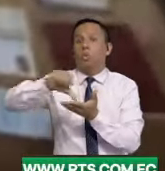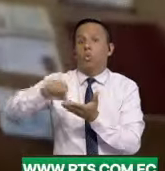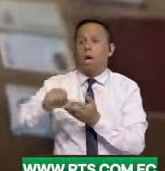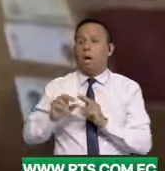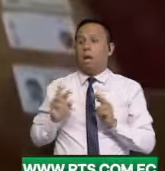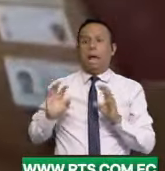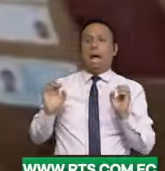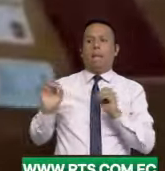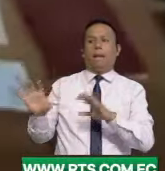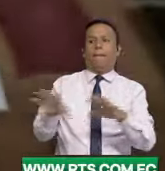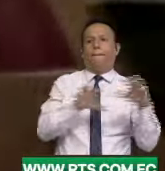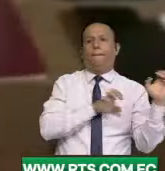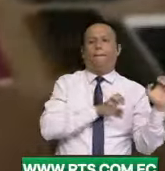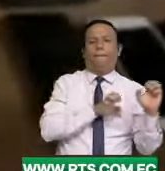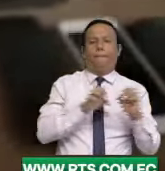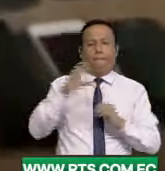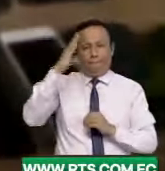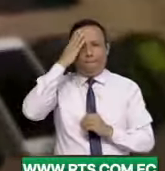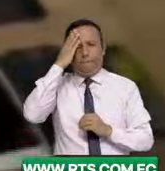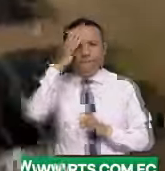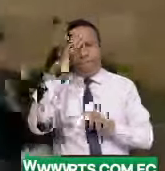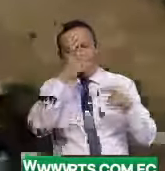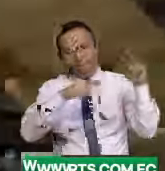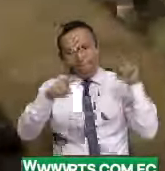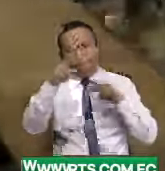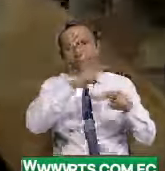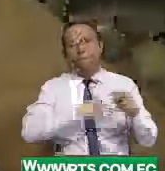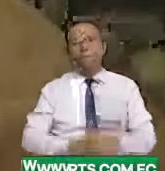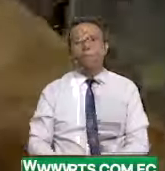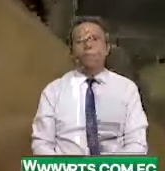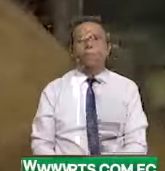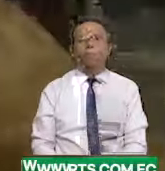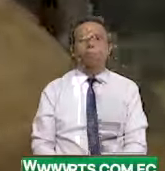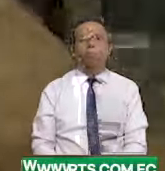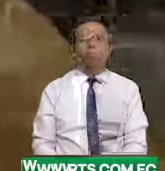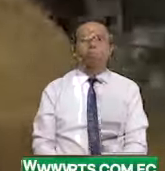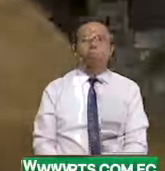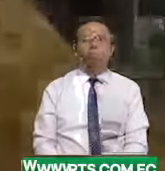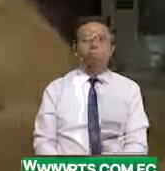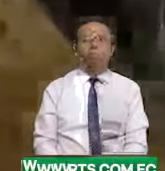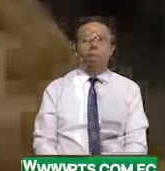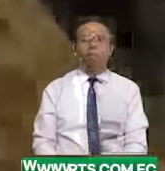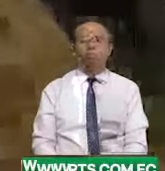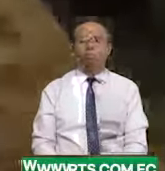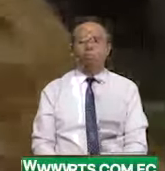Informó Marilyn Jaramillo.